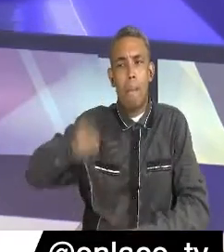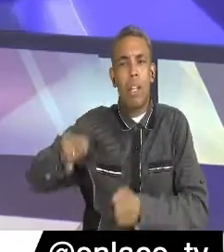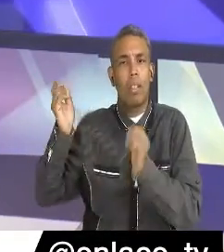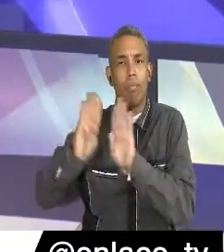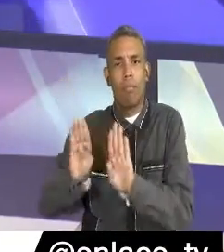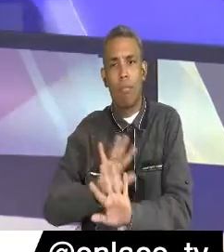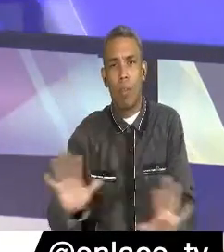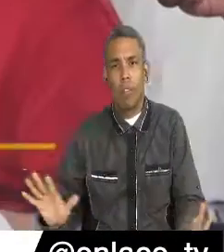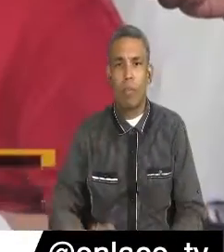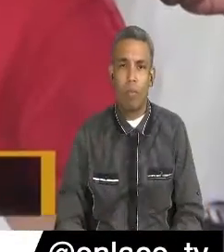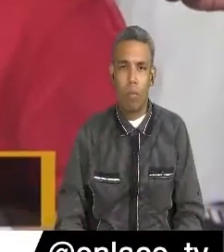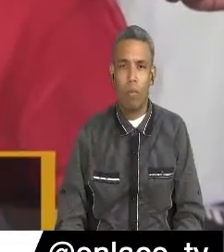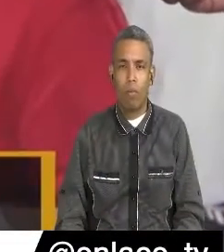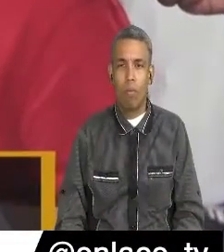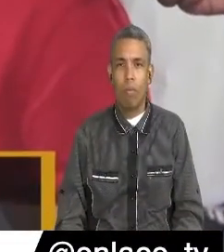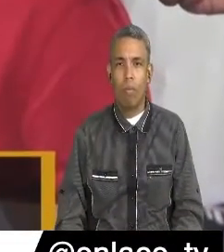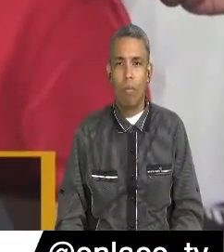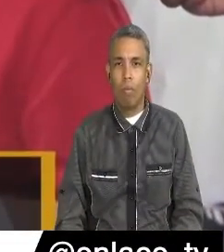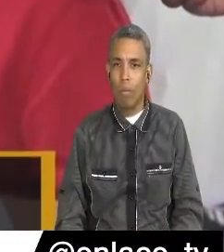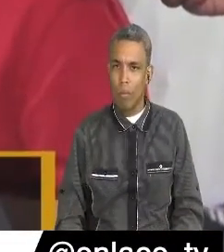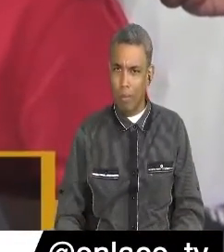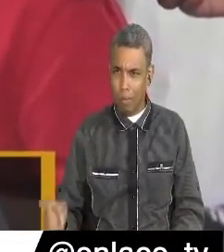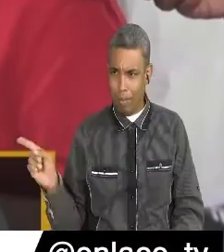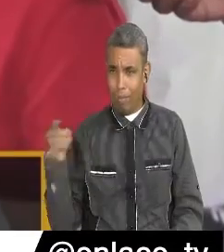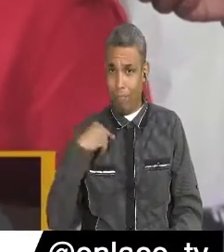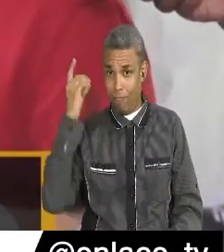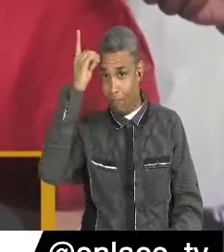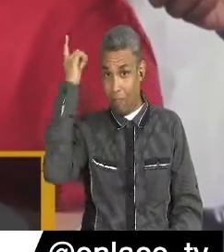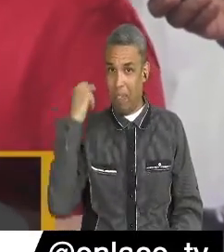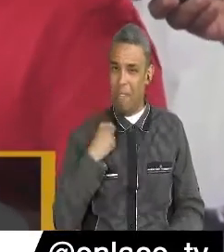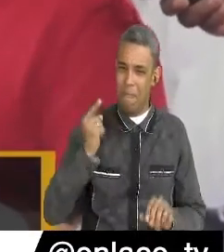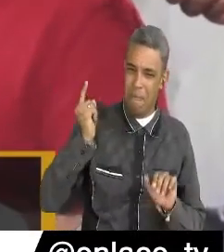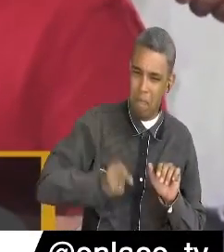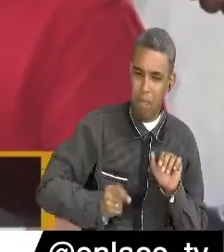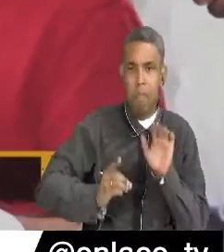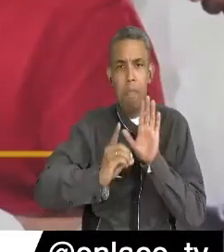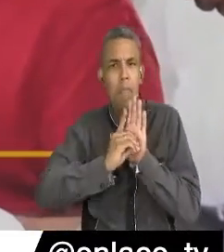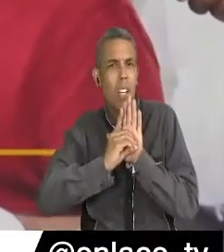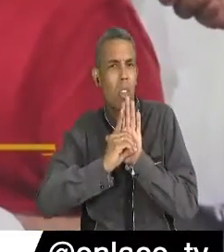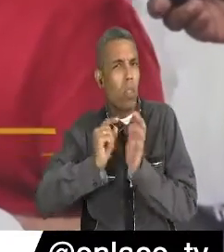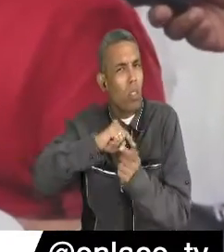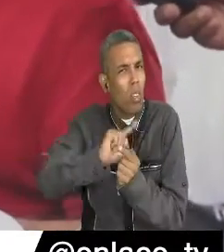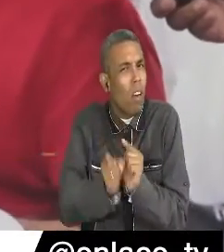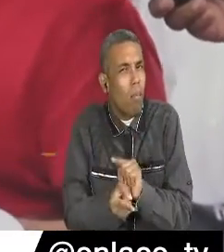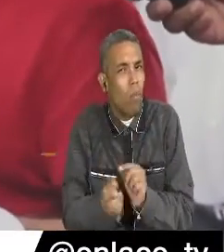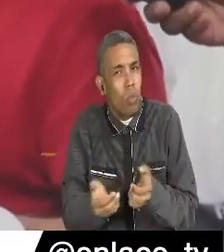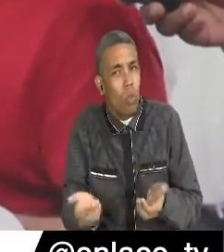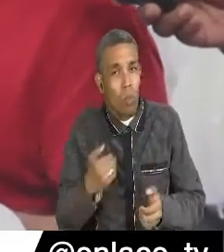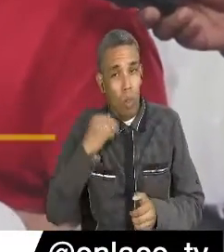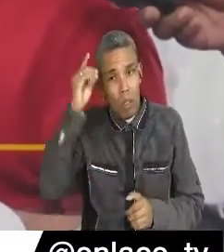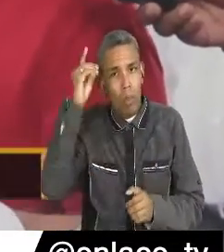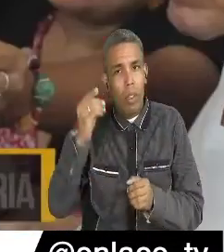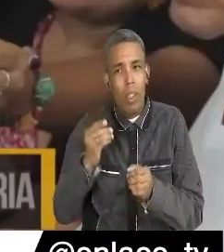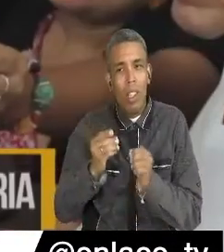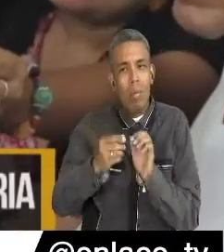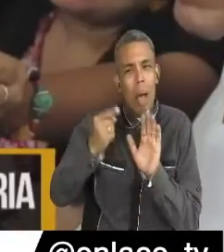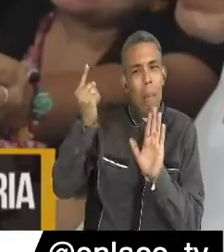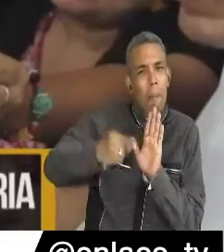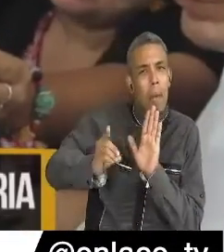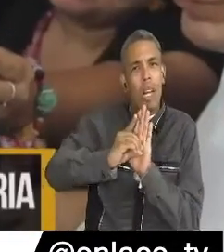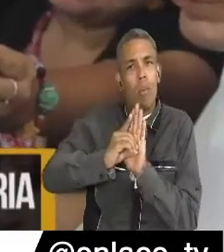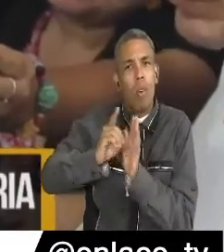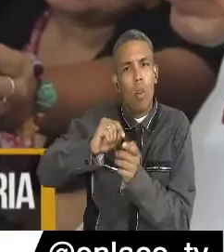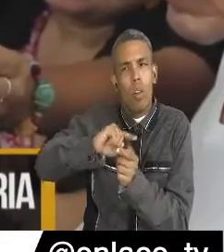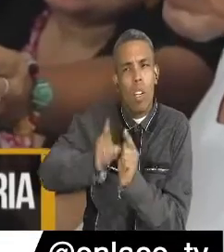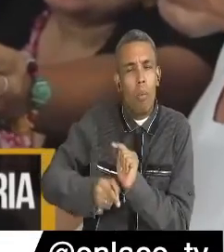Bonito. El nuevo acto administrativo reemplazará al actual, para el cual el mandatario no fijó fecha de expedición. En